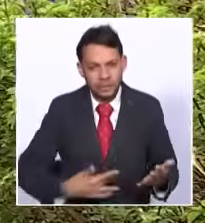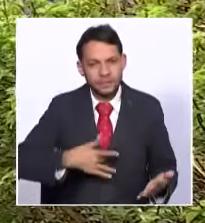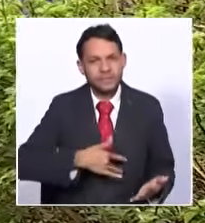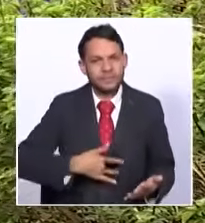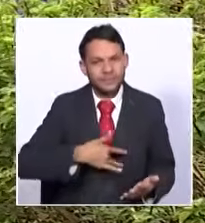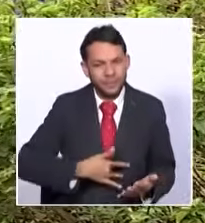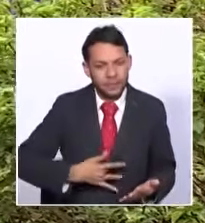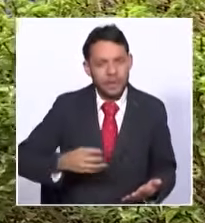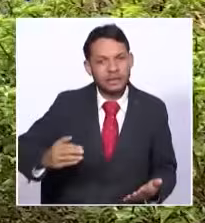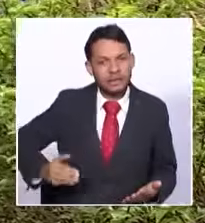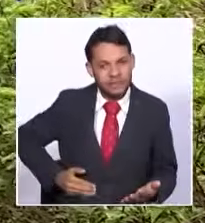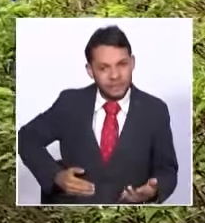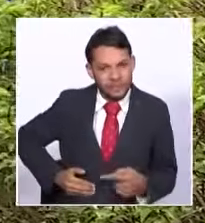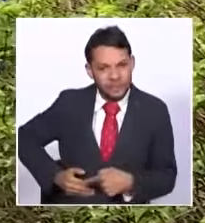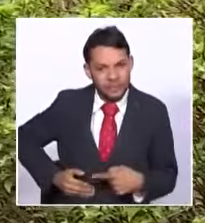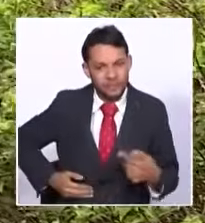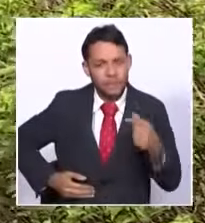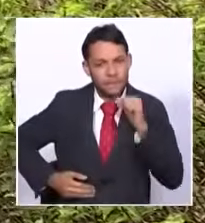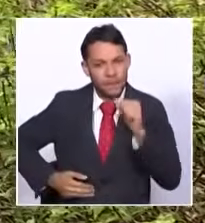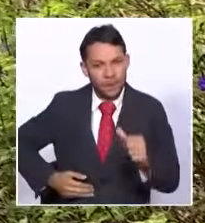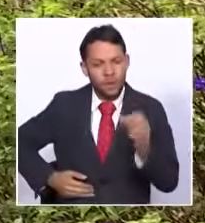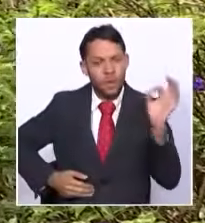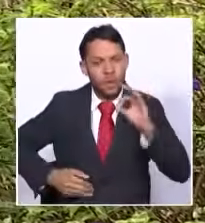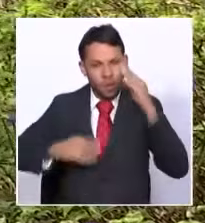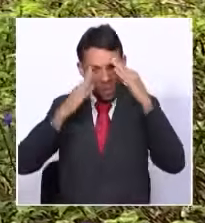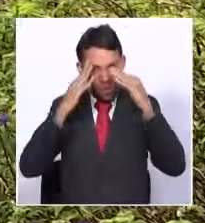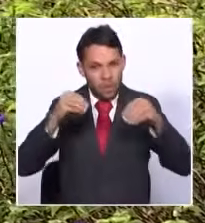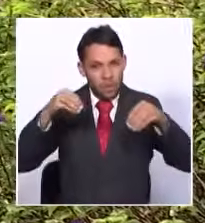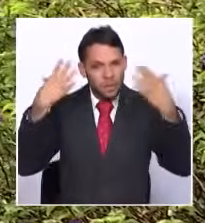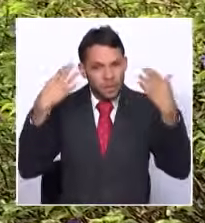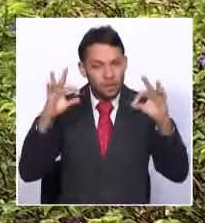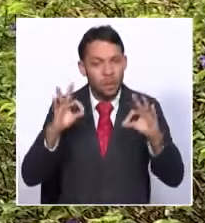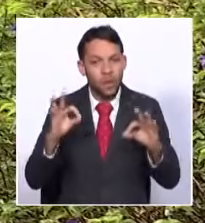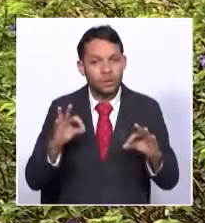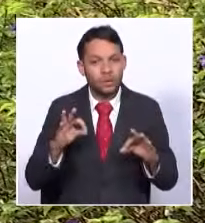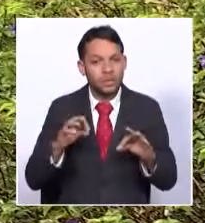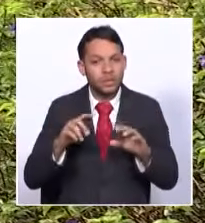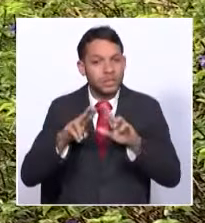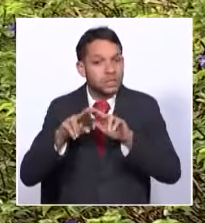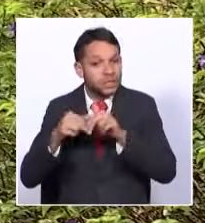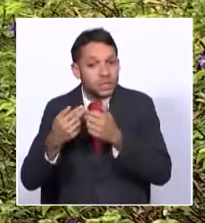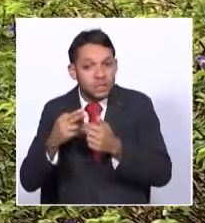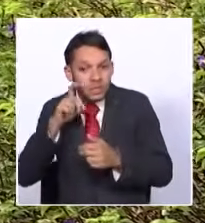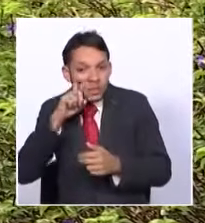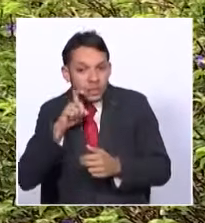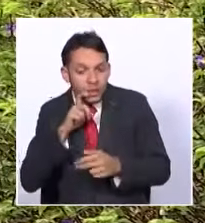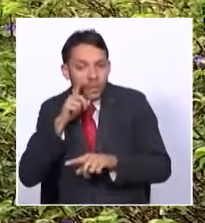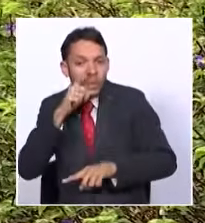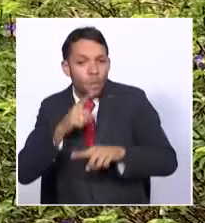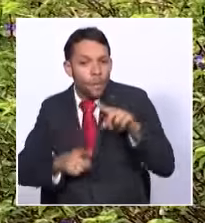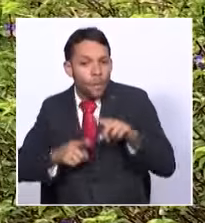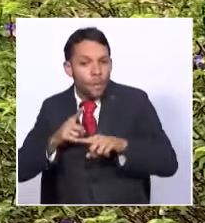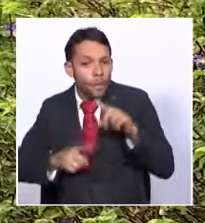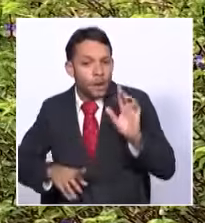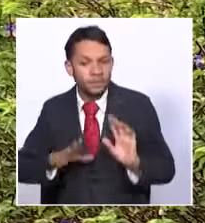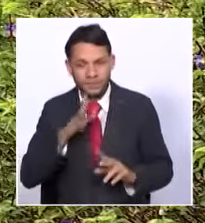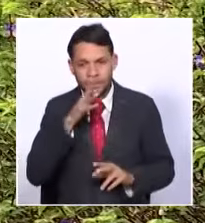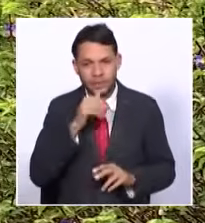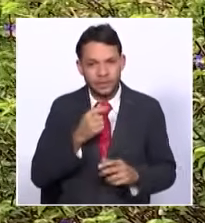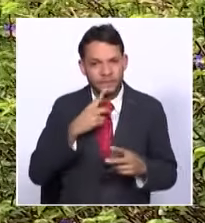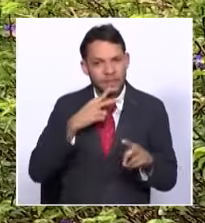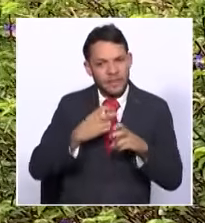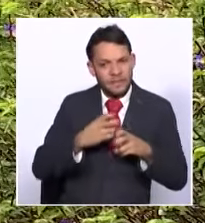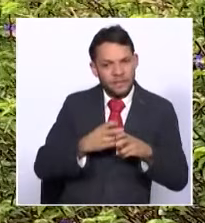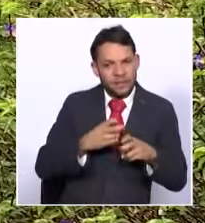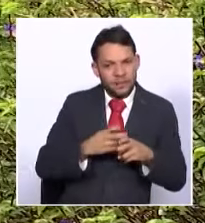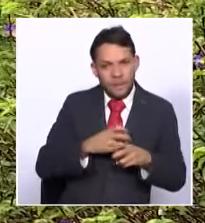de hígado, con pérdida de la memoria, con pérdida de la sexualidad, con problemas de diarrea, que uno dice, no puede ser